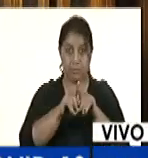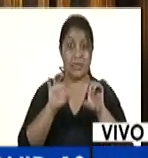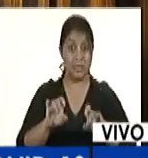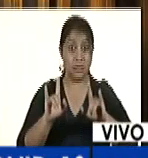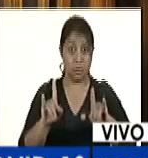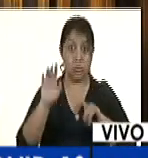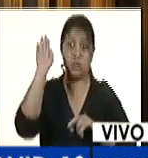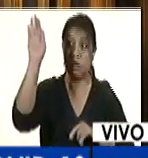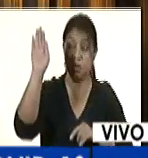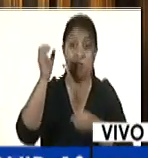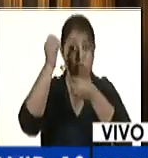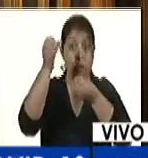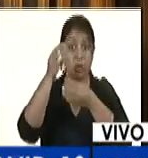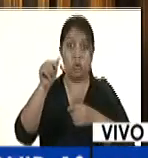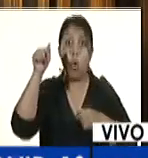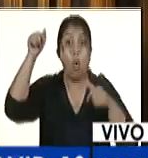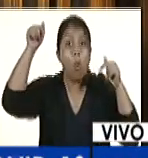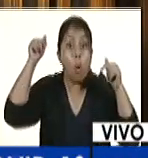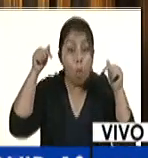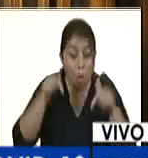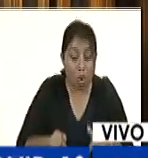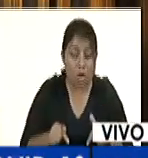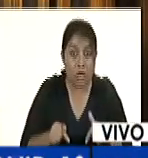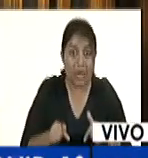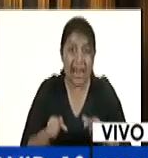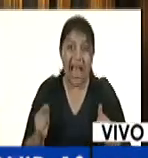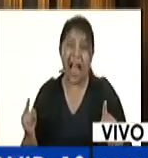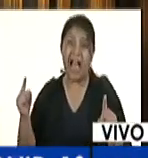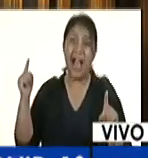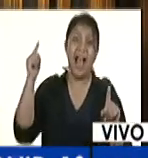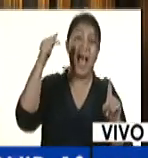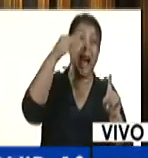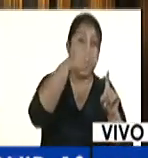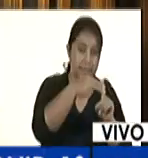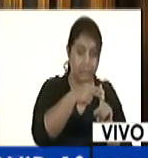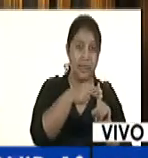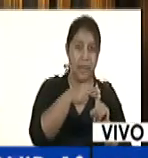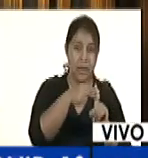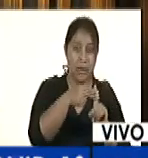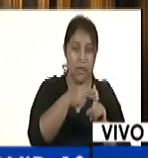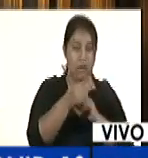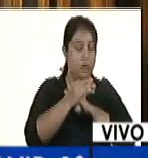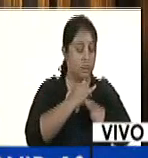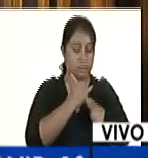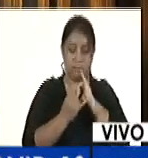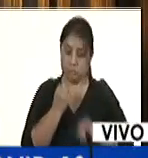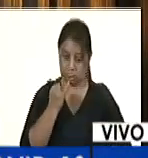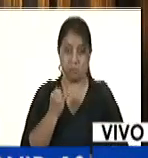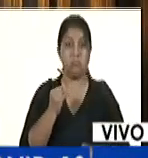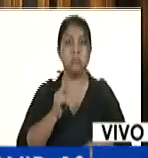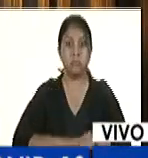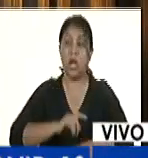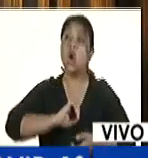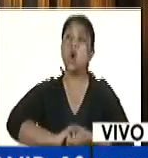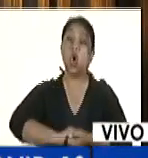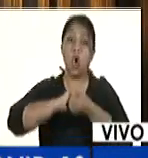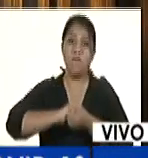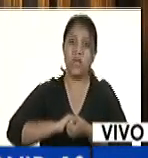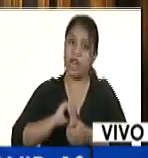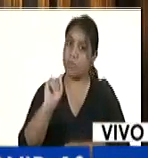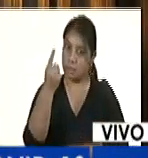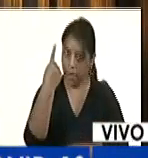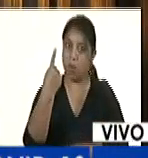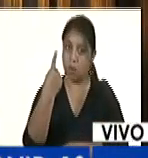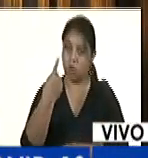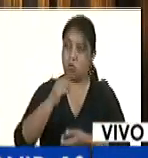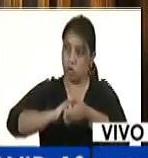hoy, que a partir de hoy, hasta que se cumpla con el convenio suscrito por los